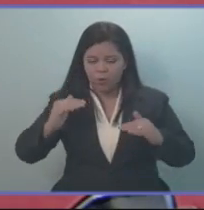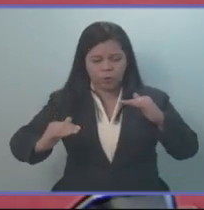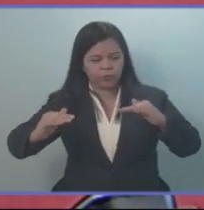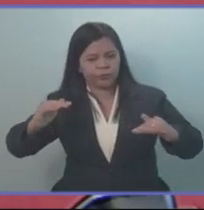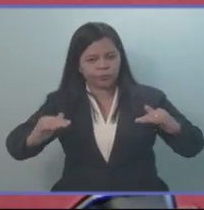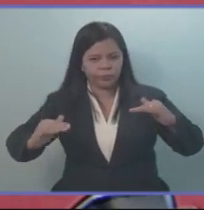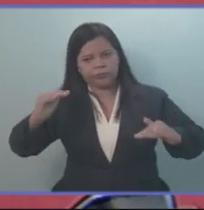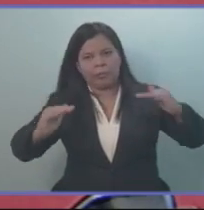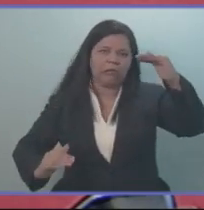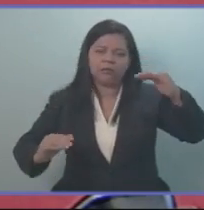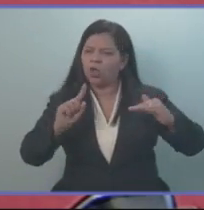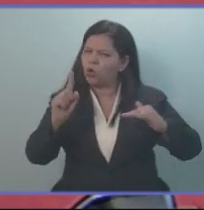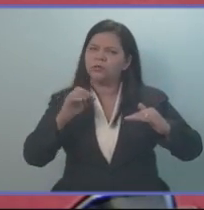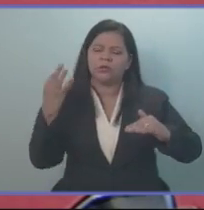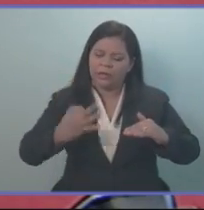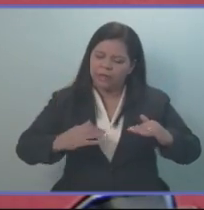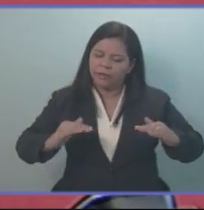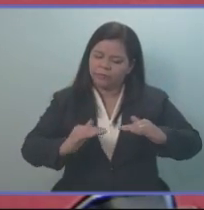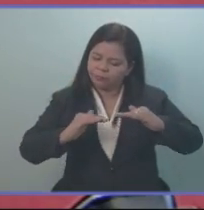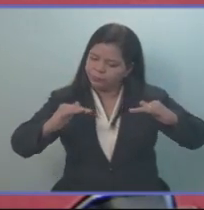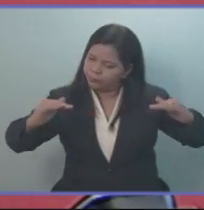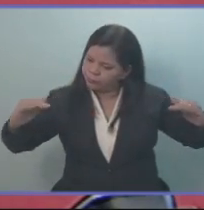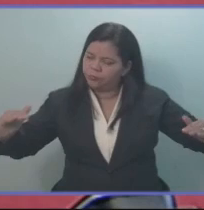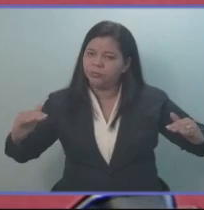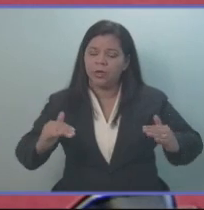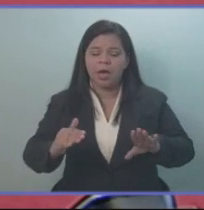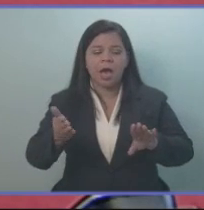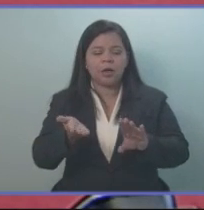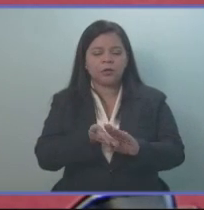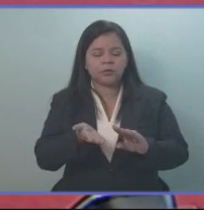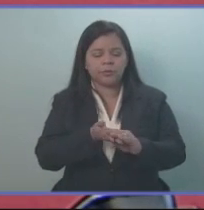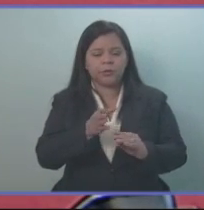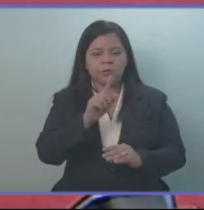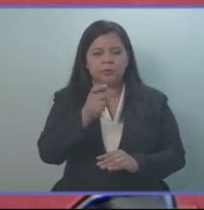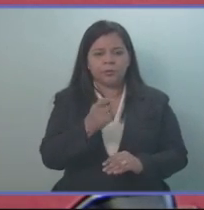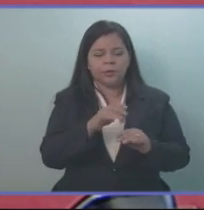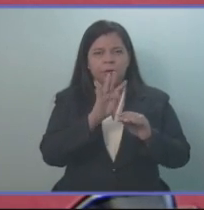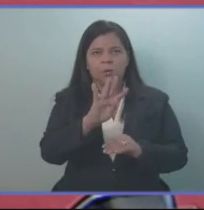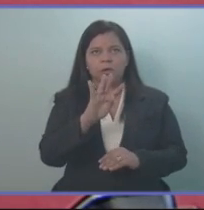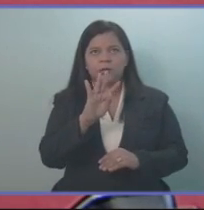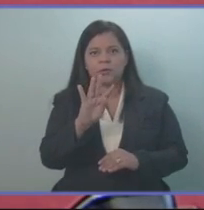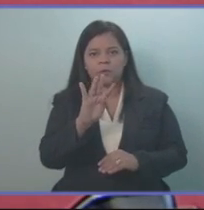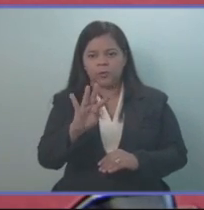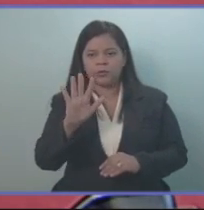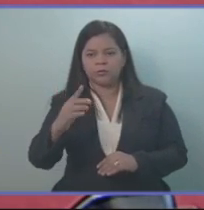los juzgados especializados. Esto corresponde a los expedientes